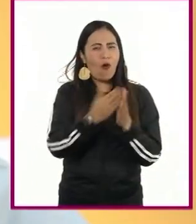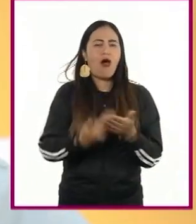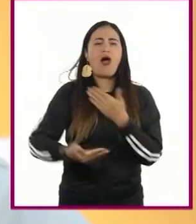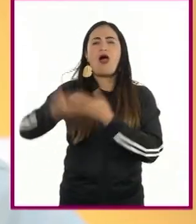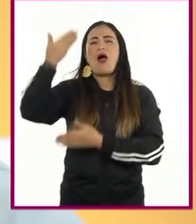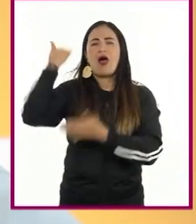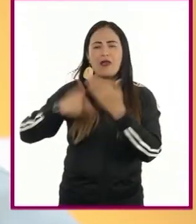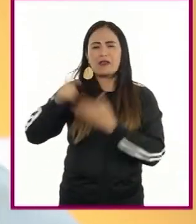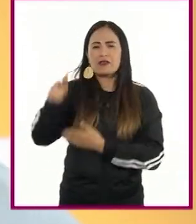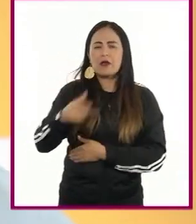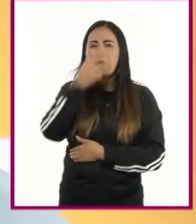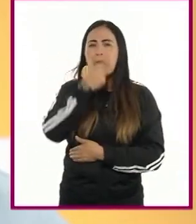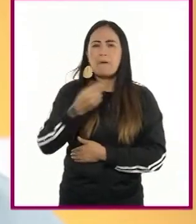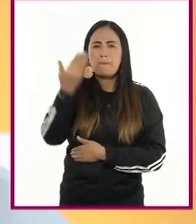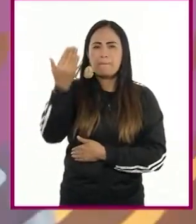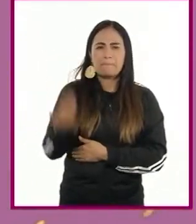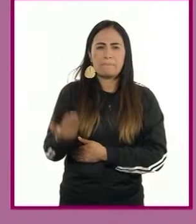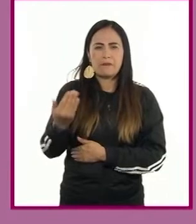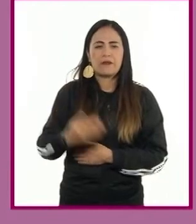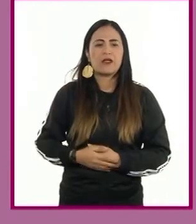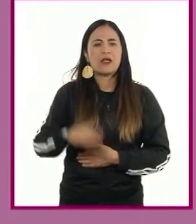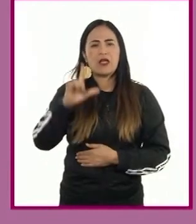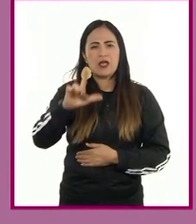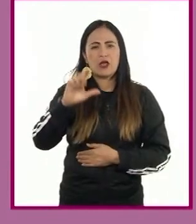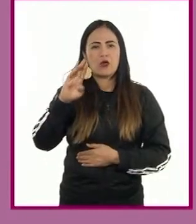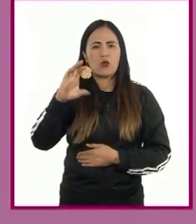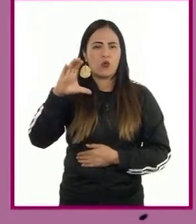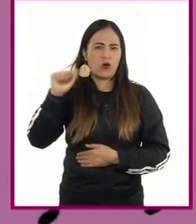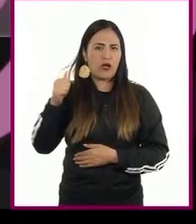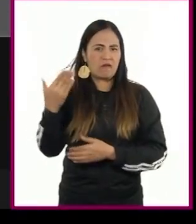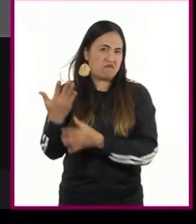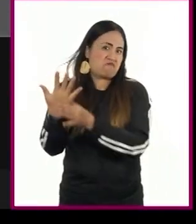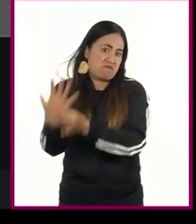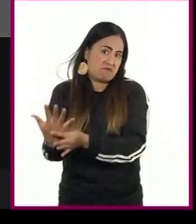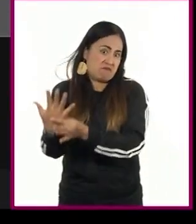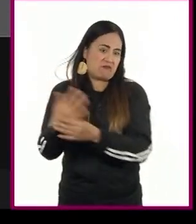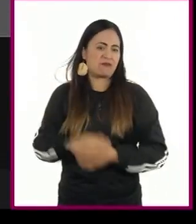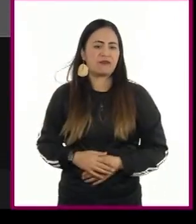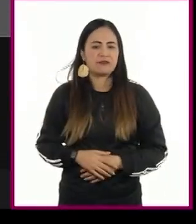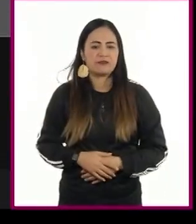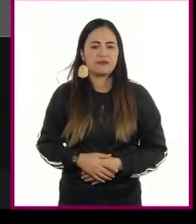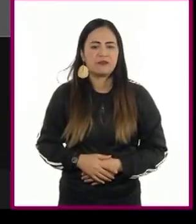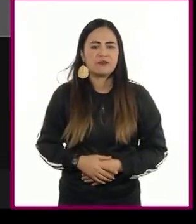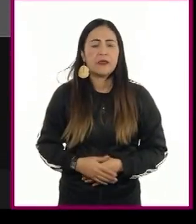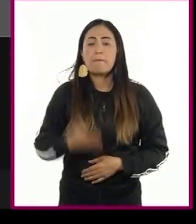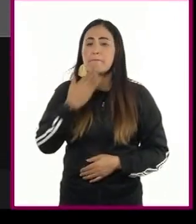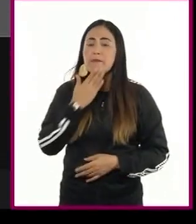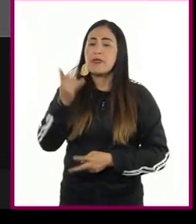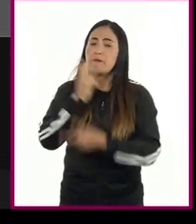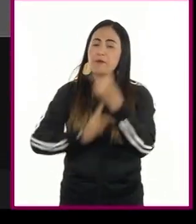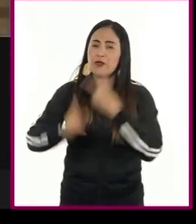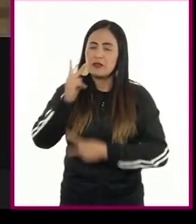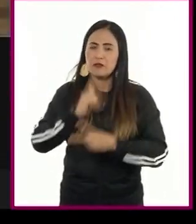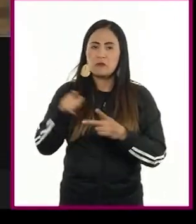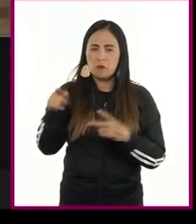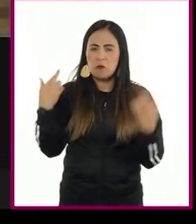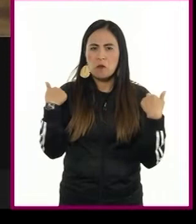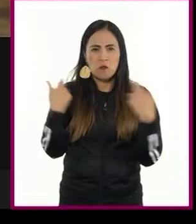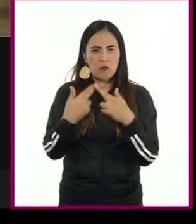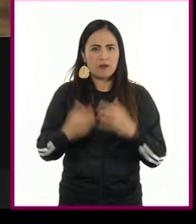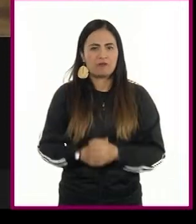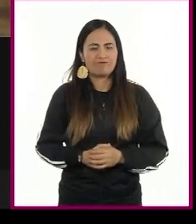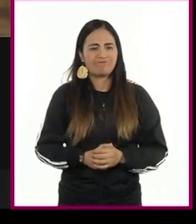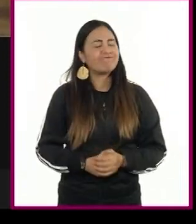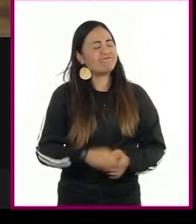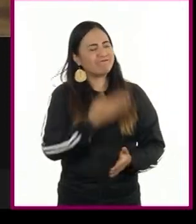guía al gran matemático, el maestro Luca Pacioli. Vamos al enlace. Bienvenido, maestro Luca Pacioli.